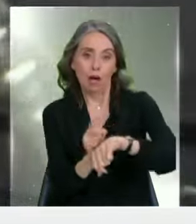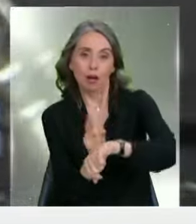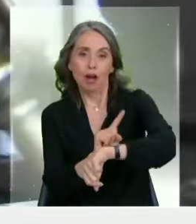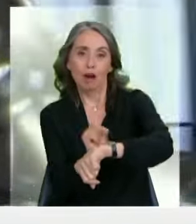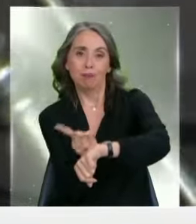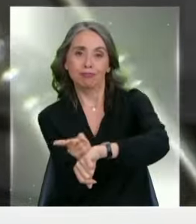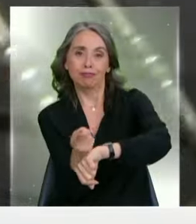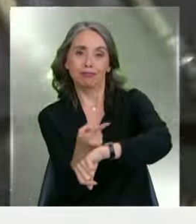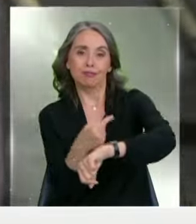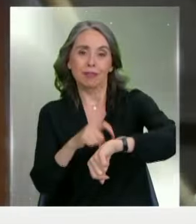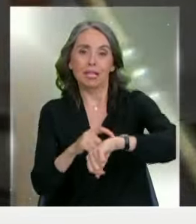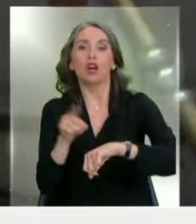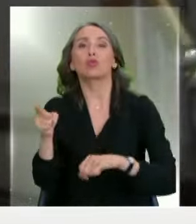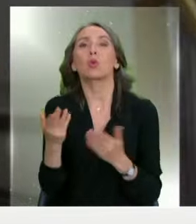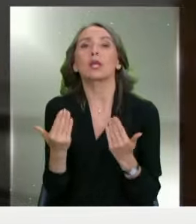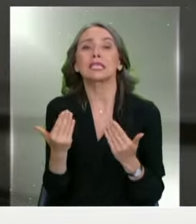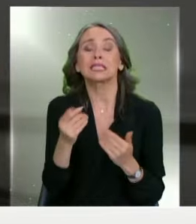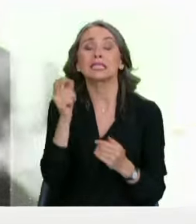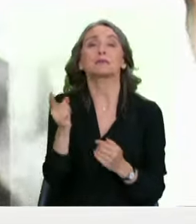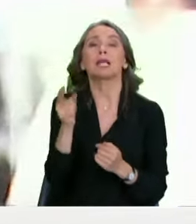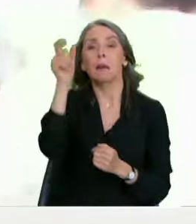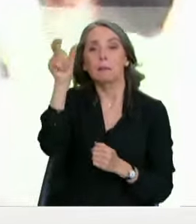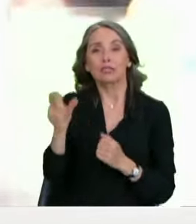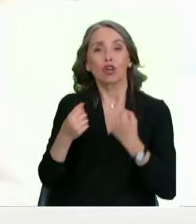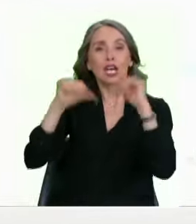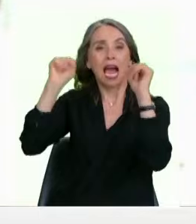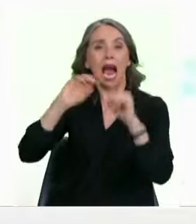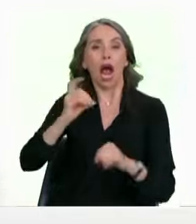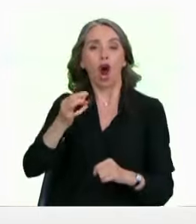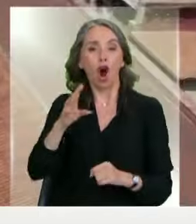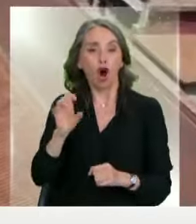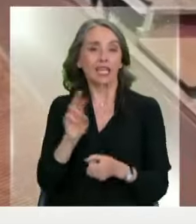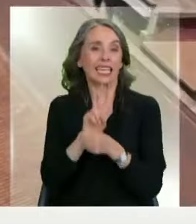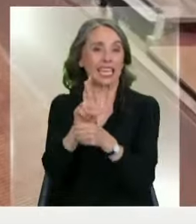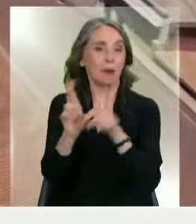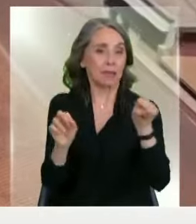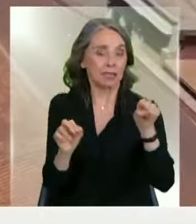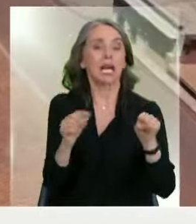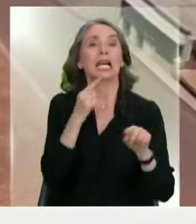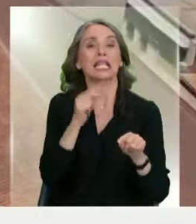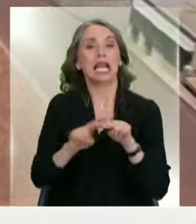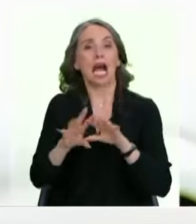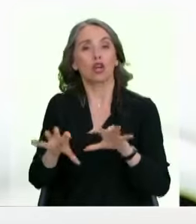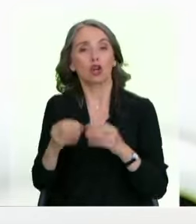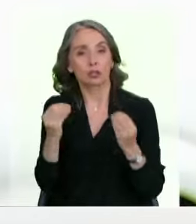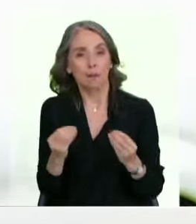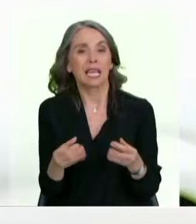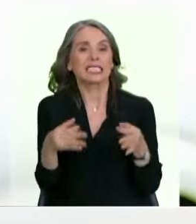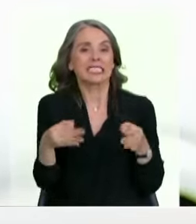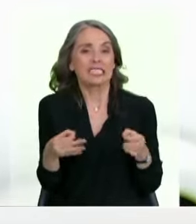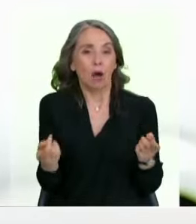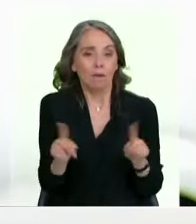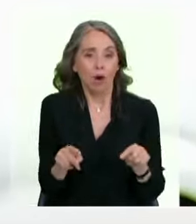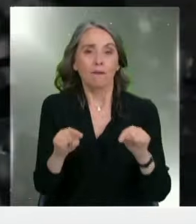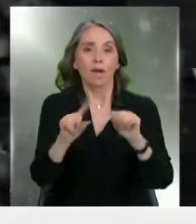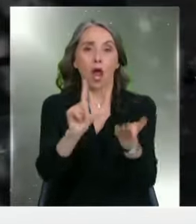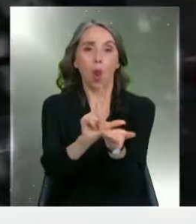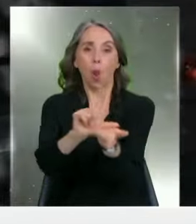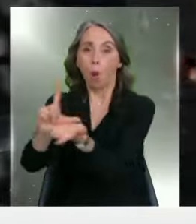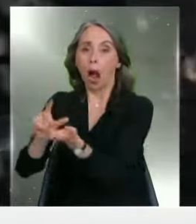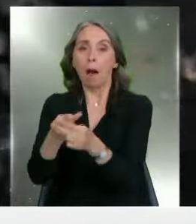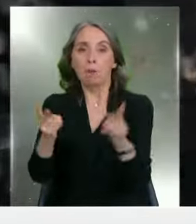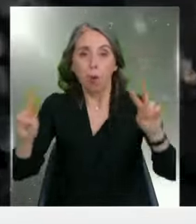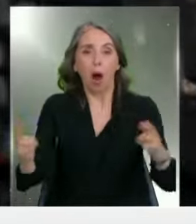de tus próximos representantes en la gobernación? Que traten de hacer las cosas bien, pues. Seguridad, recuperar los espacios públicos. Que